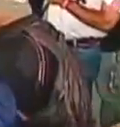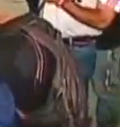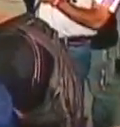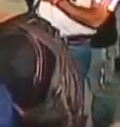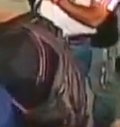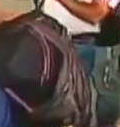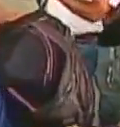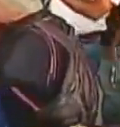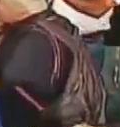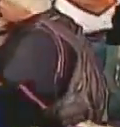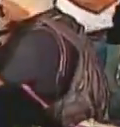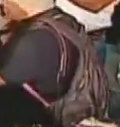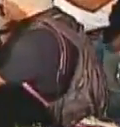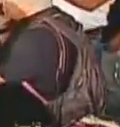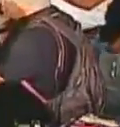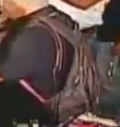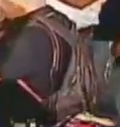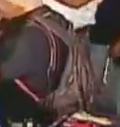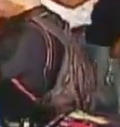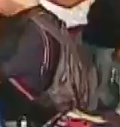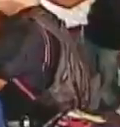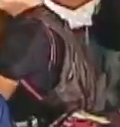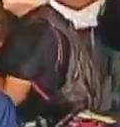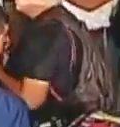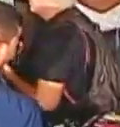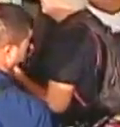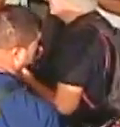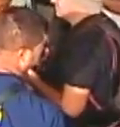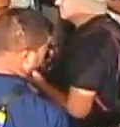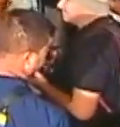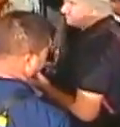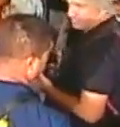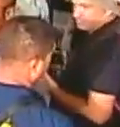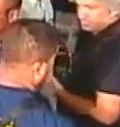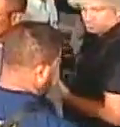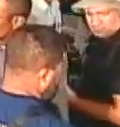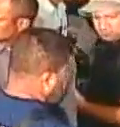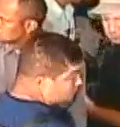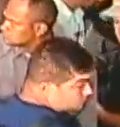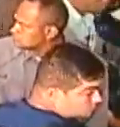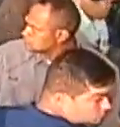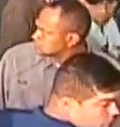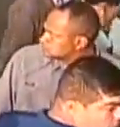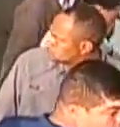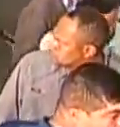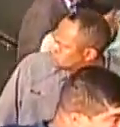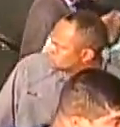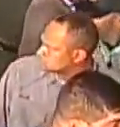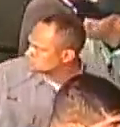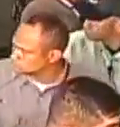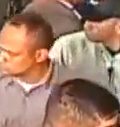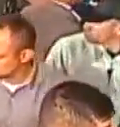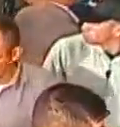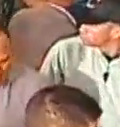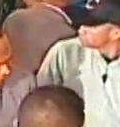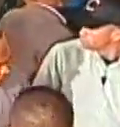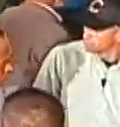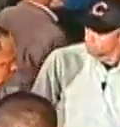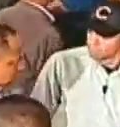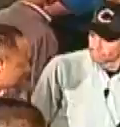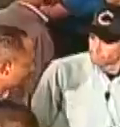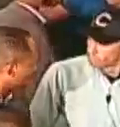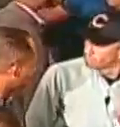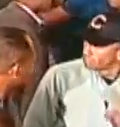la Constitución de la República Bolivariana de Venezuela. El mandatario nacional, allí vemos, saluda a